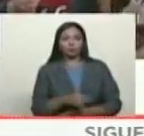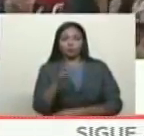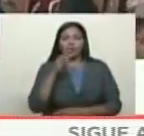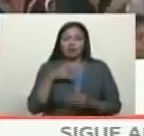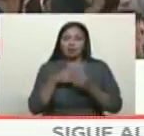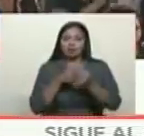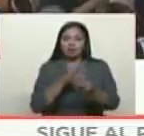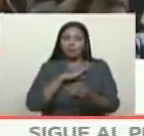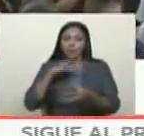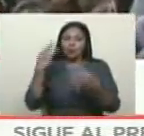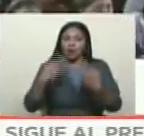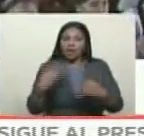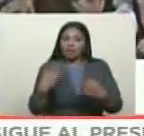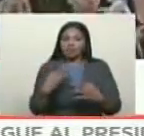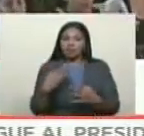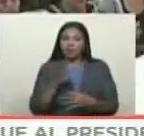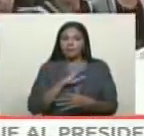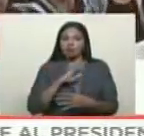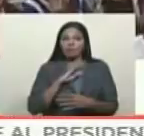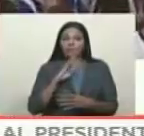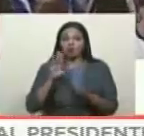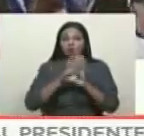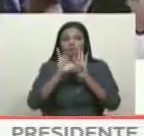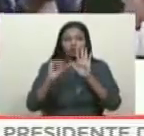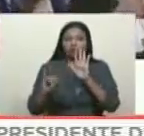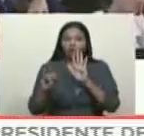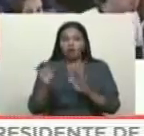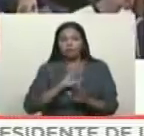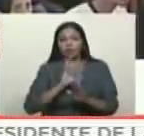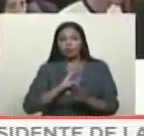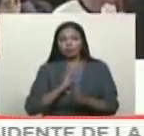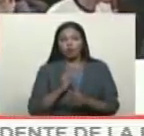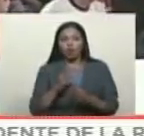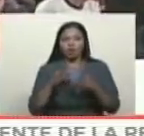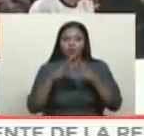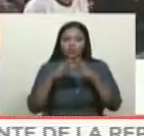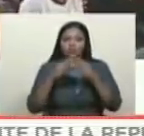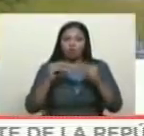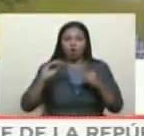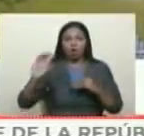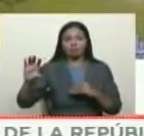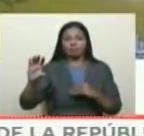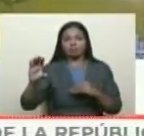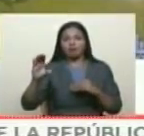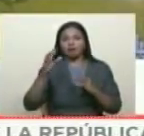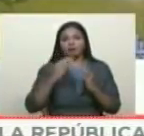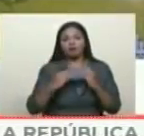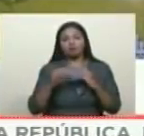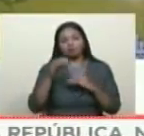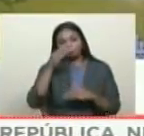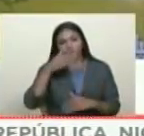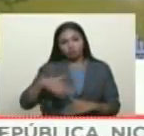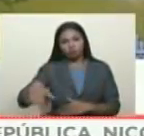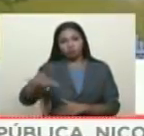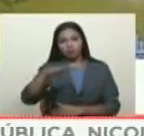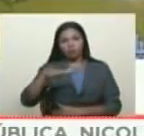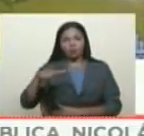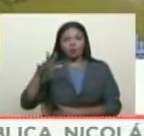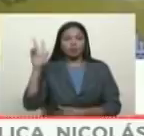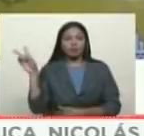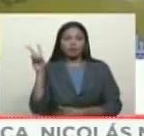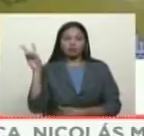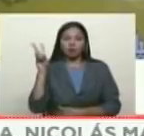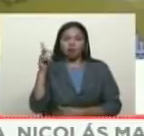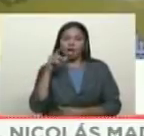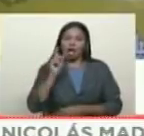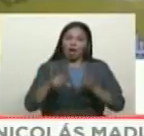liderazgo legítimo, constitucional, de todos los estados del país. Y así